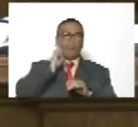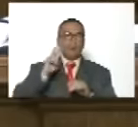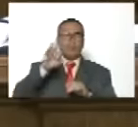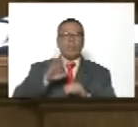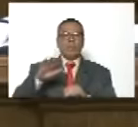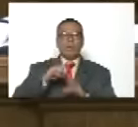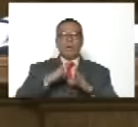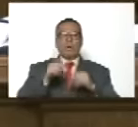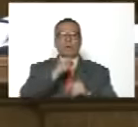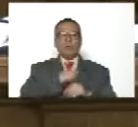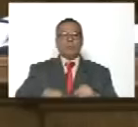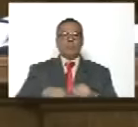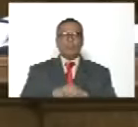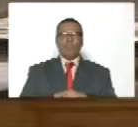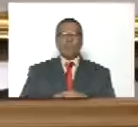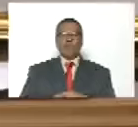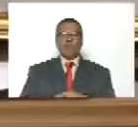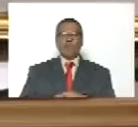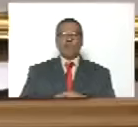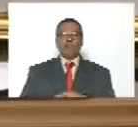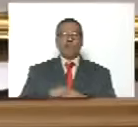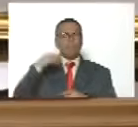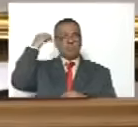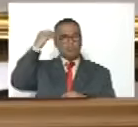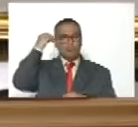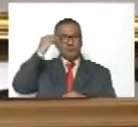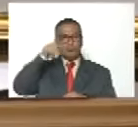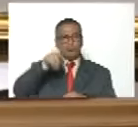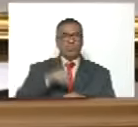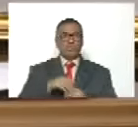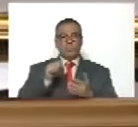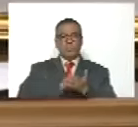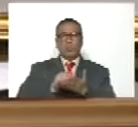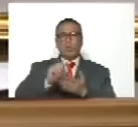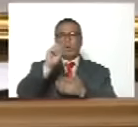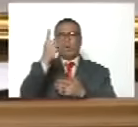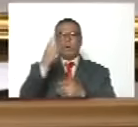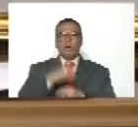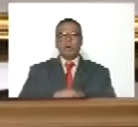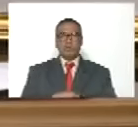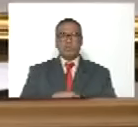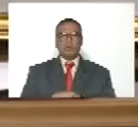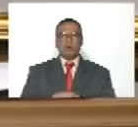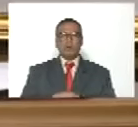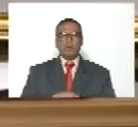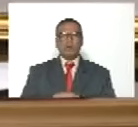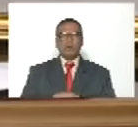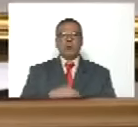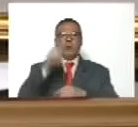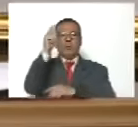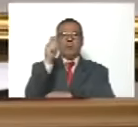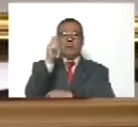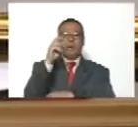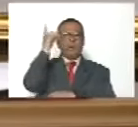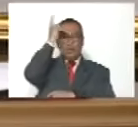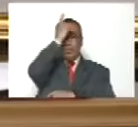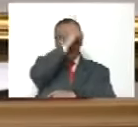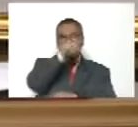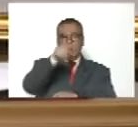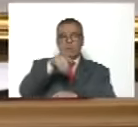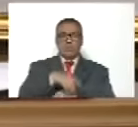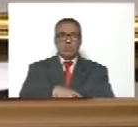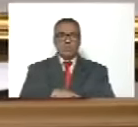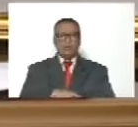Venezuela. Es todo, ciudadano presidente. En consideración, el artículo 1 queda aprobado. Diputado Diosdado Cabello